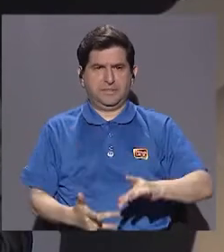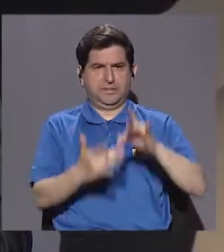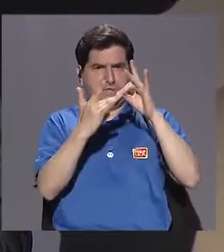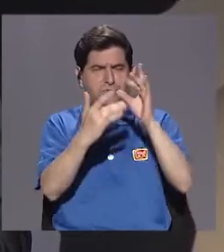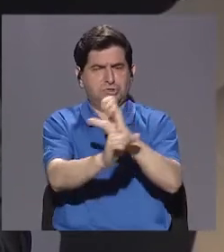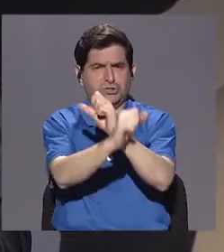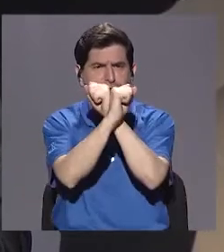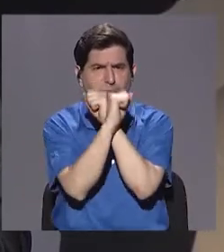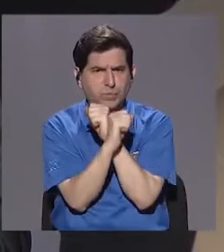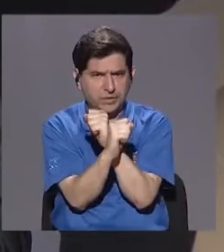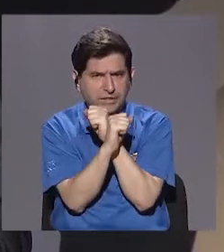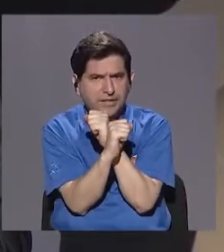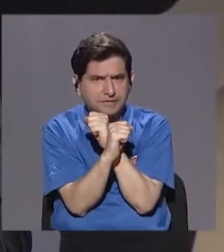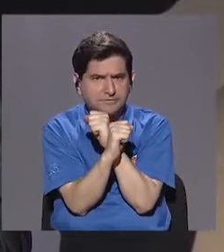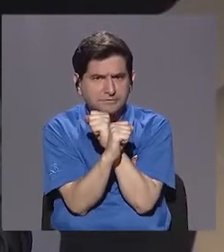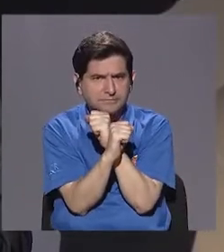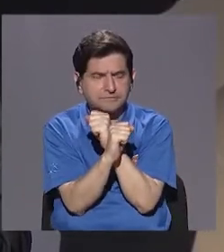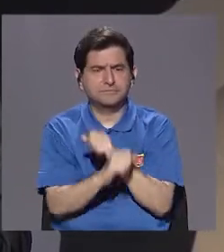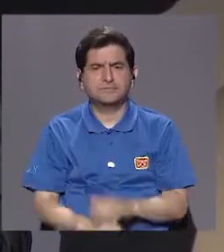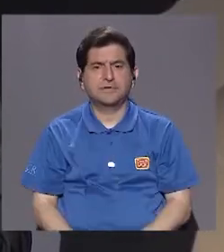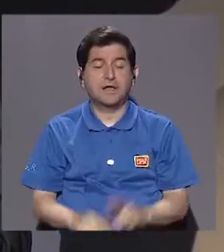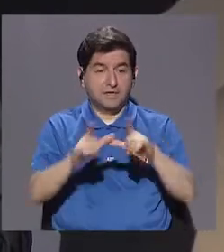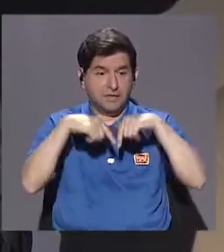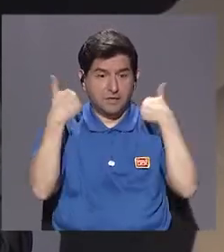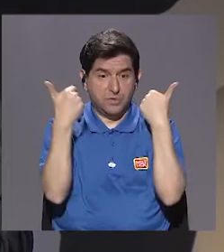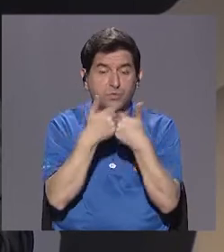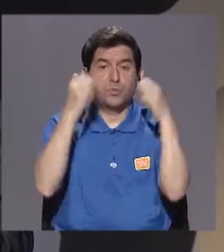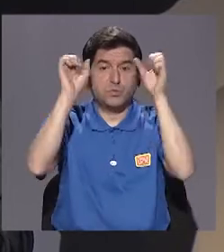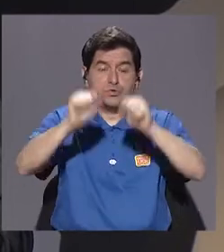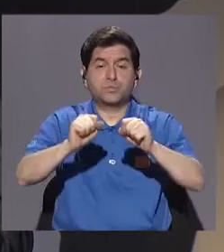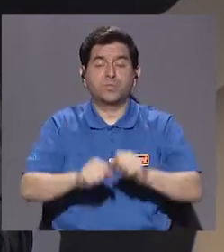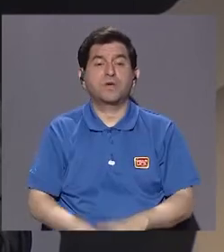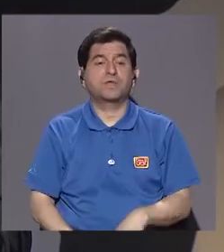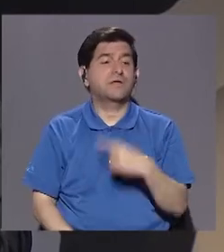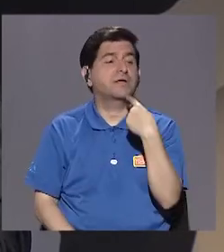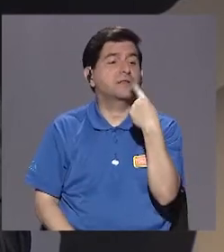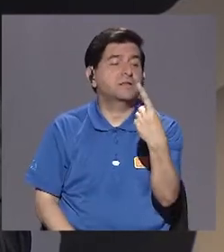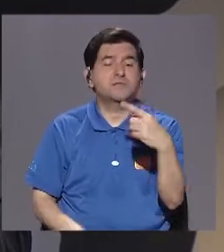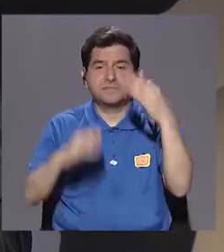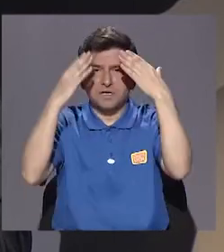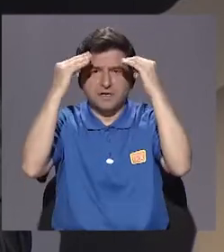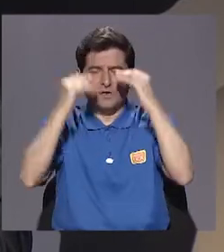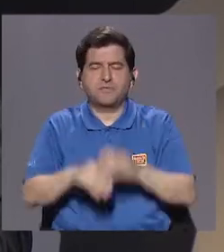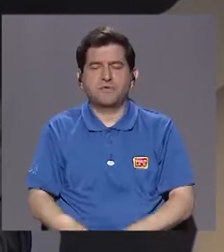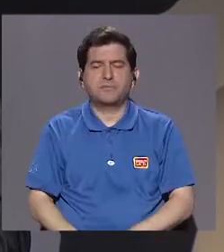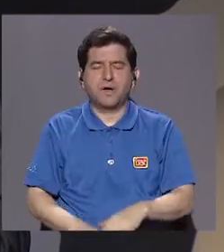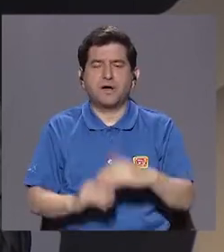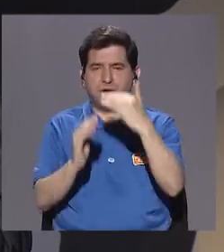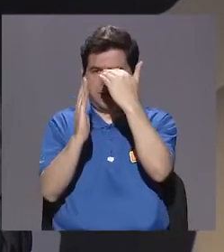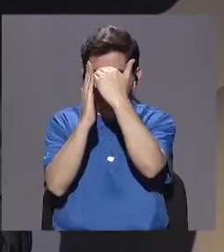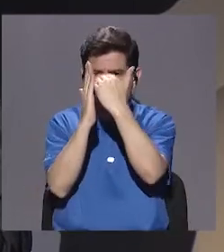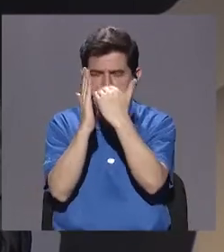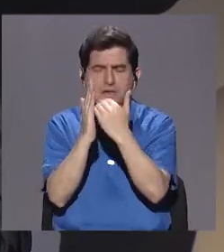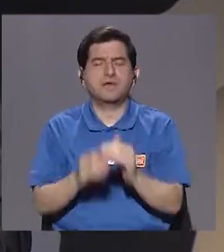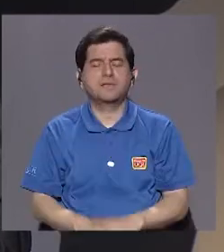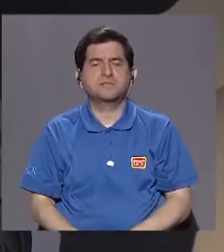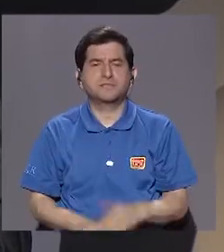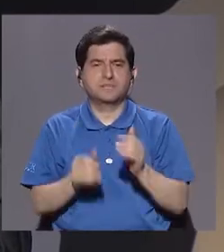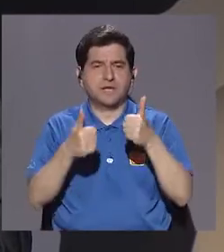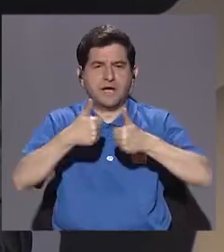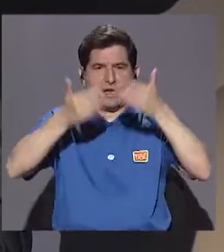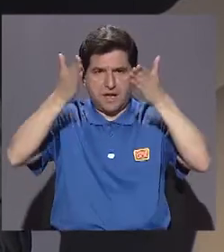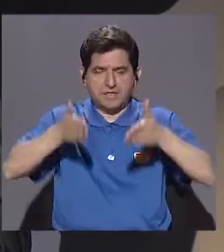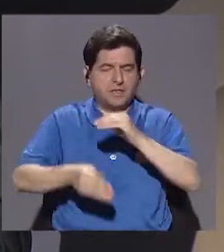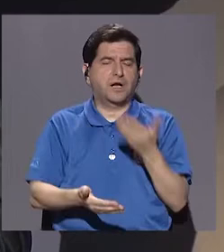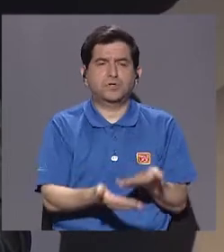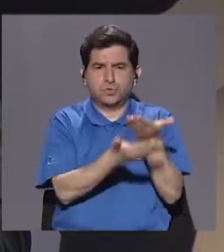todo para garantizar las agrupaciones puedan dar a conocer cuáles son sus propuestas o cuáles son los o quiénes son los candidatos